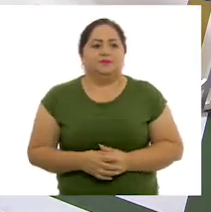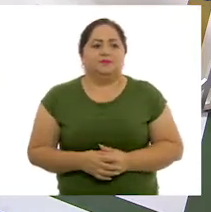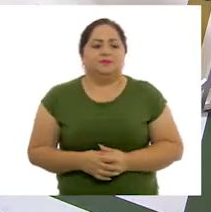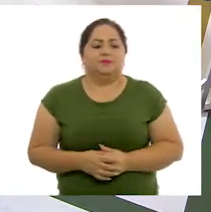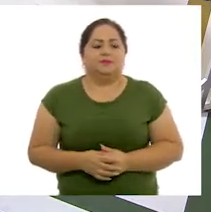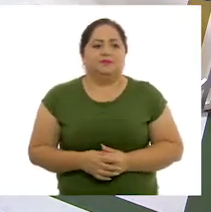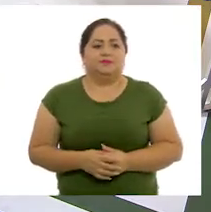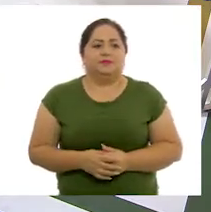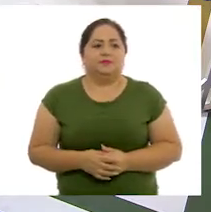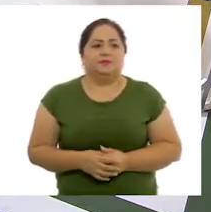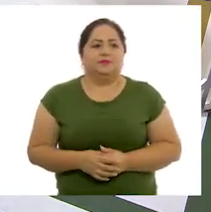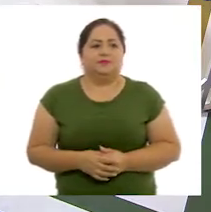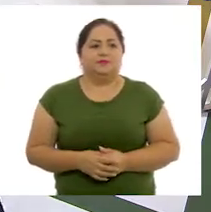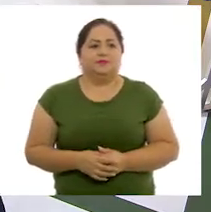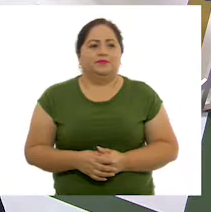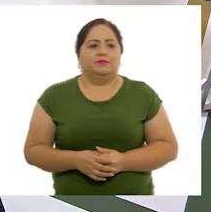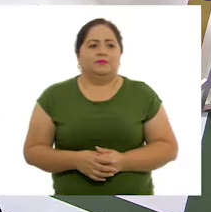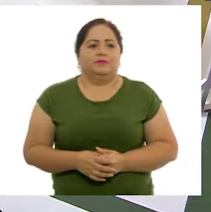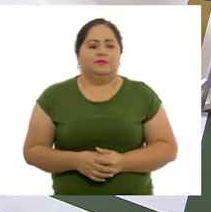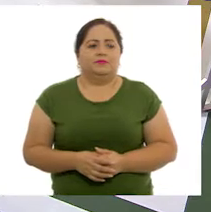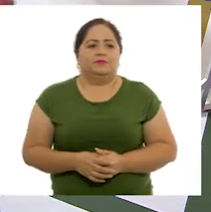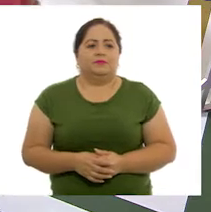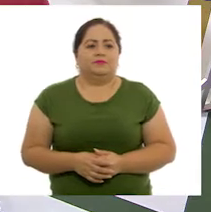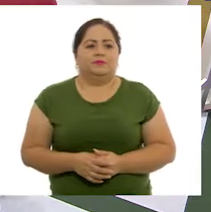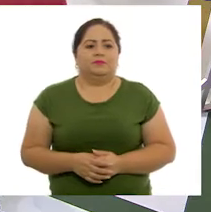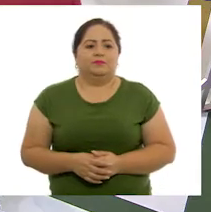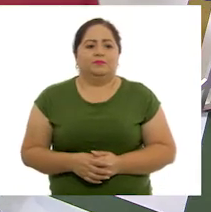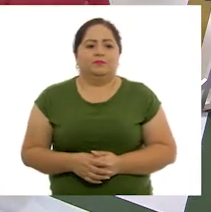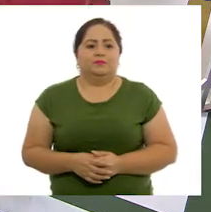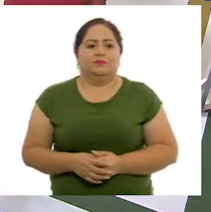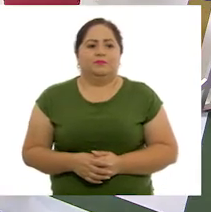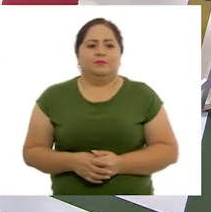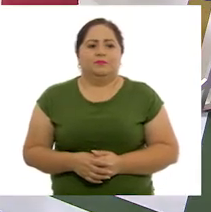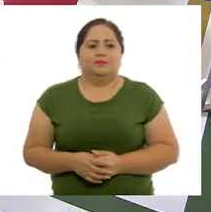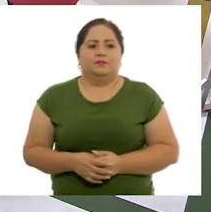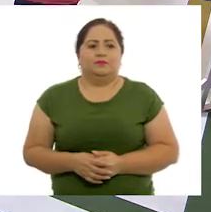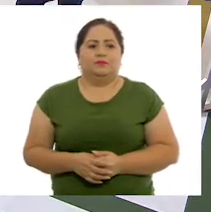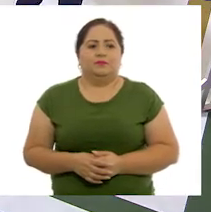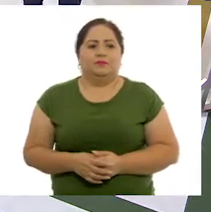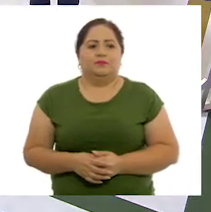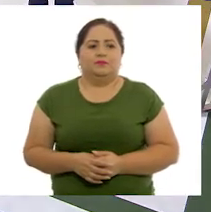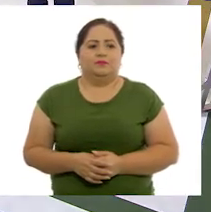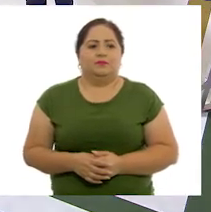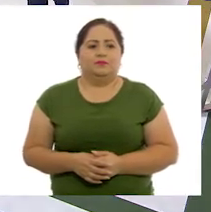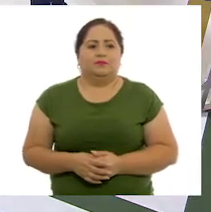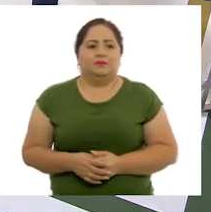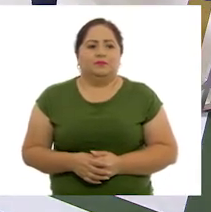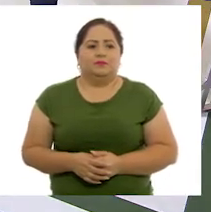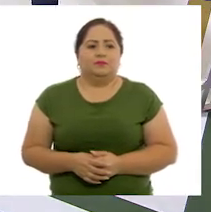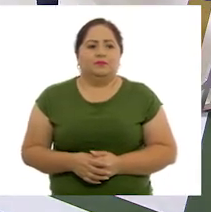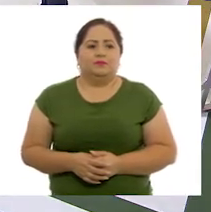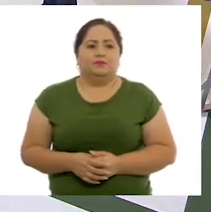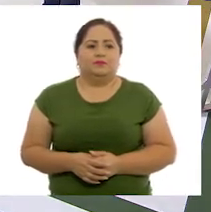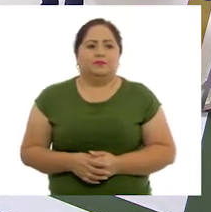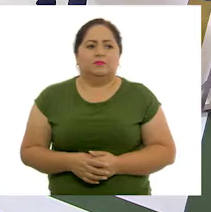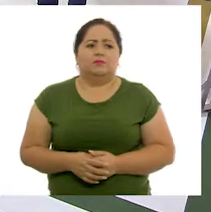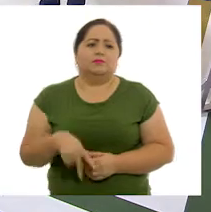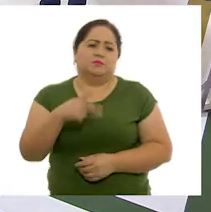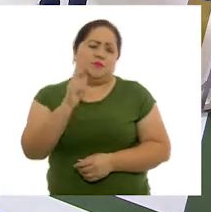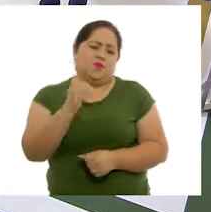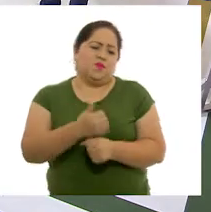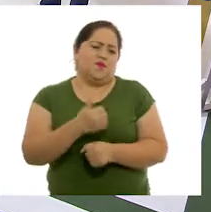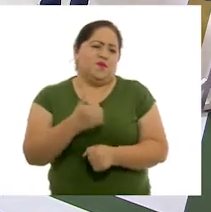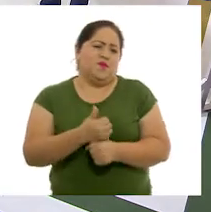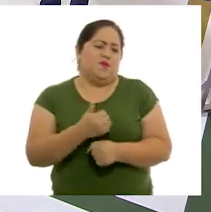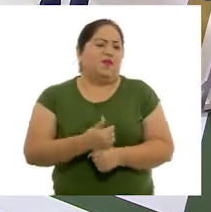vaivén de la abuelita. Ya tengo aquí el mío. Es que el vaivén de la abuelita me pareció muy tierno.